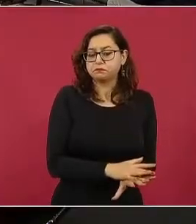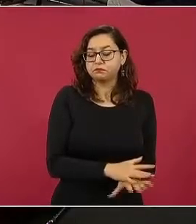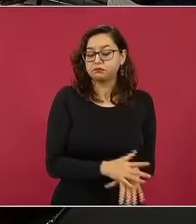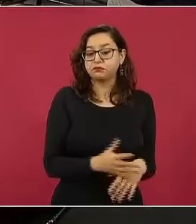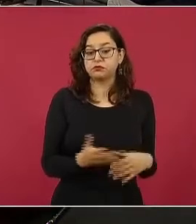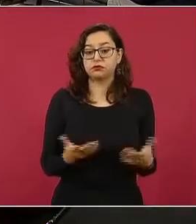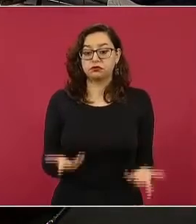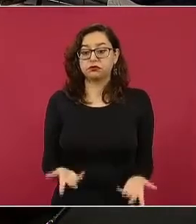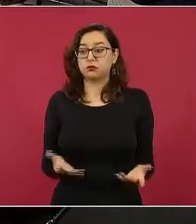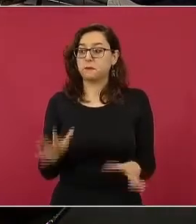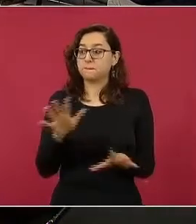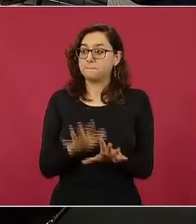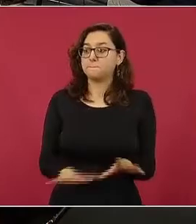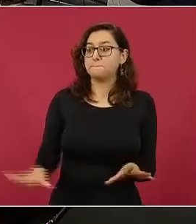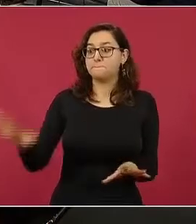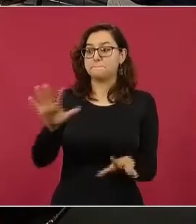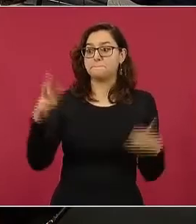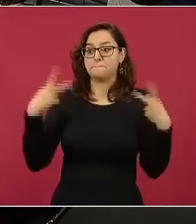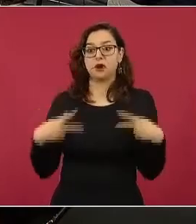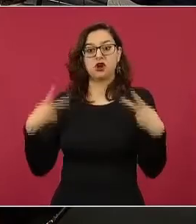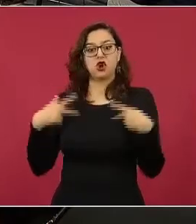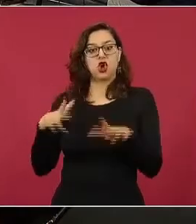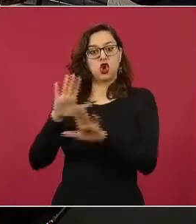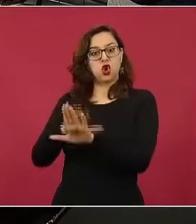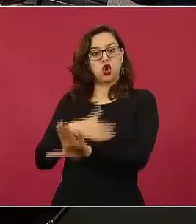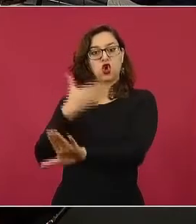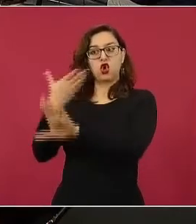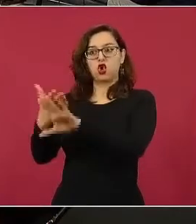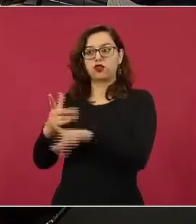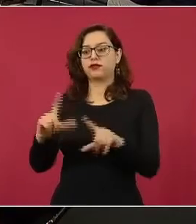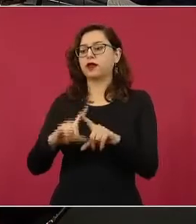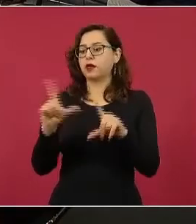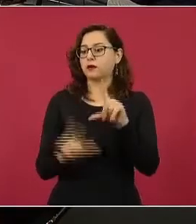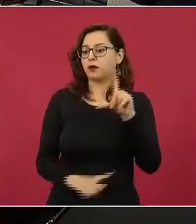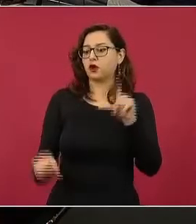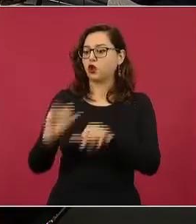y se perjudica al pueblo y se perjudica a la nación,